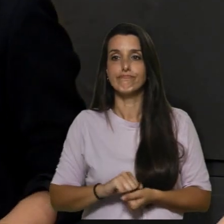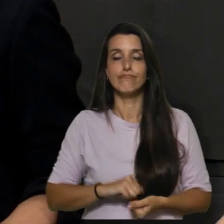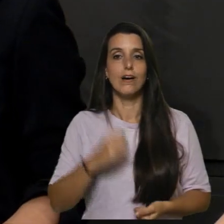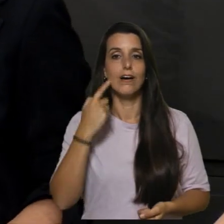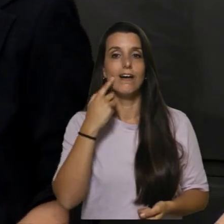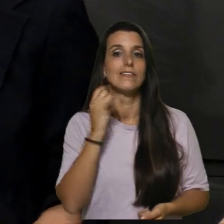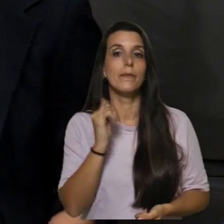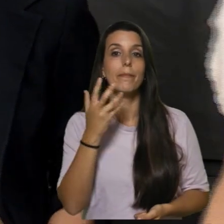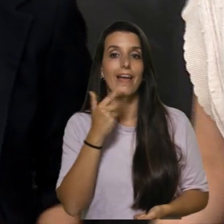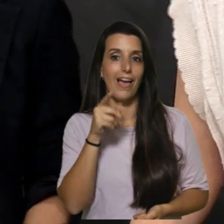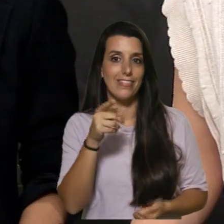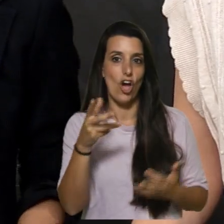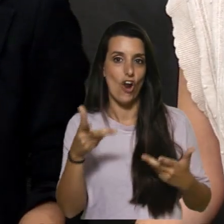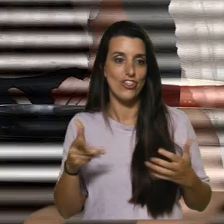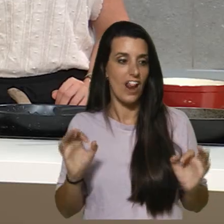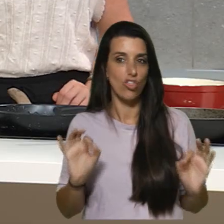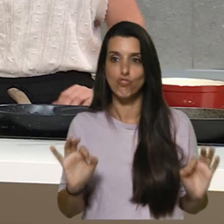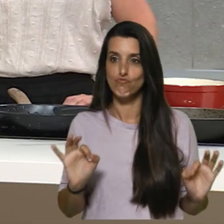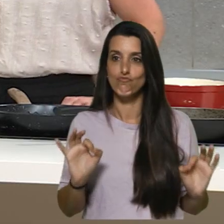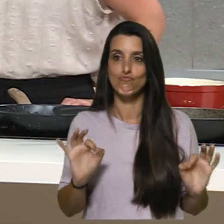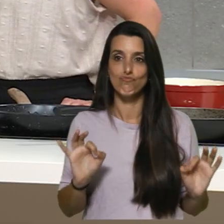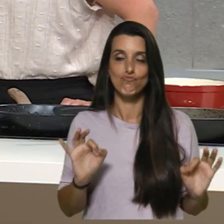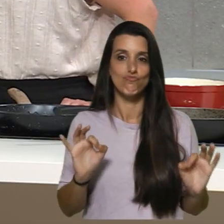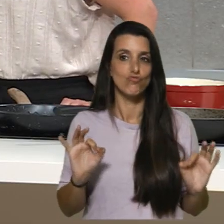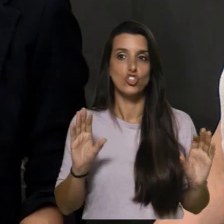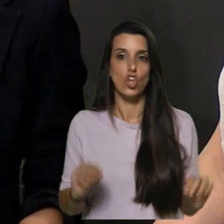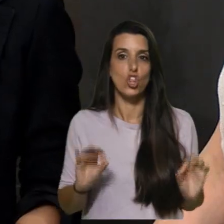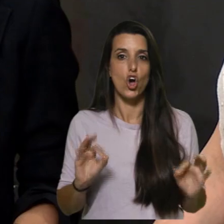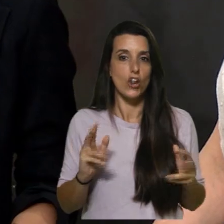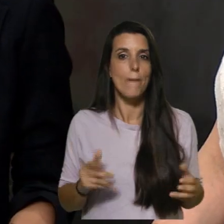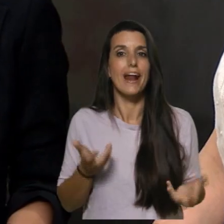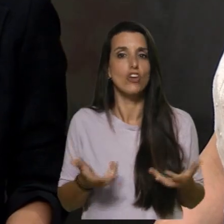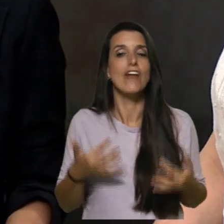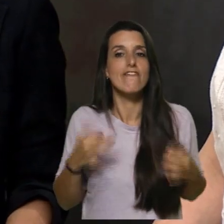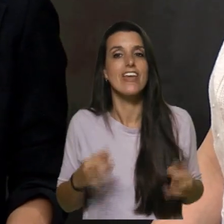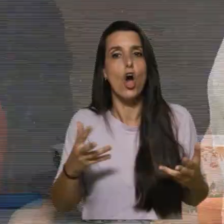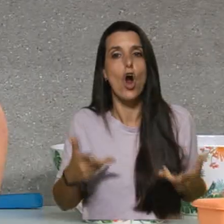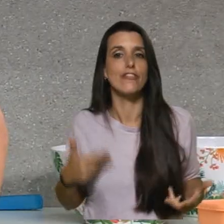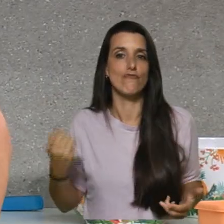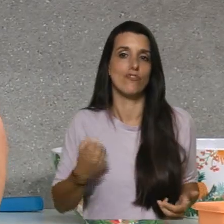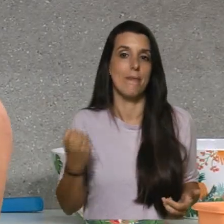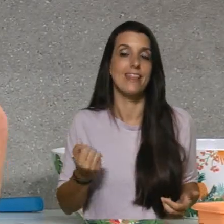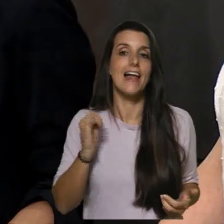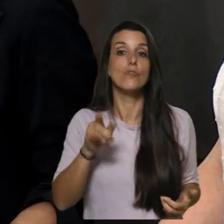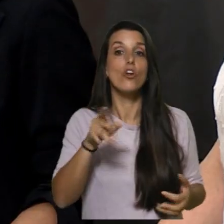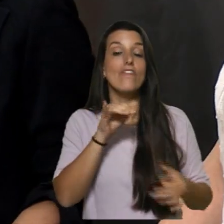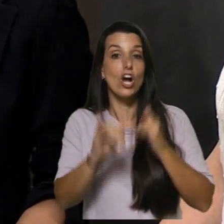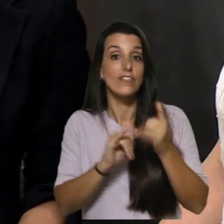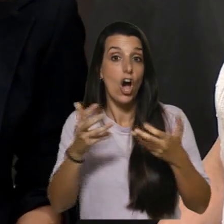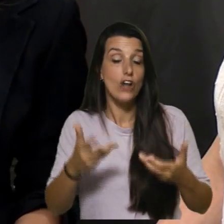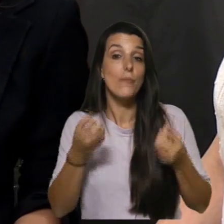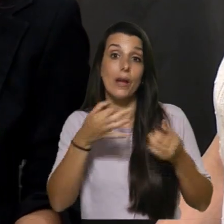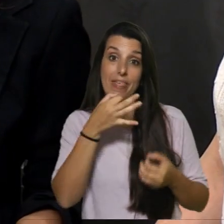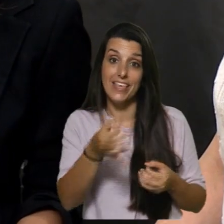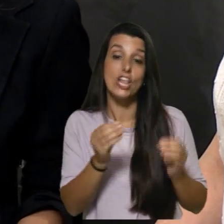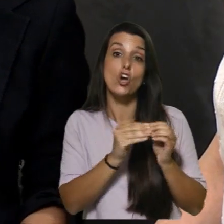todo. Me encanta el orden que tenés en la mesa. Siempre. Que para cocinar un buen plato, el orden es fundamental. Bueno, vas a estar hablando del orden, porque nos dijiste